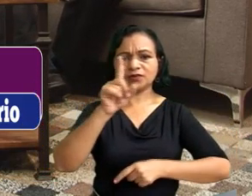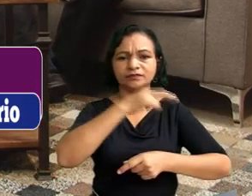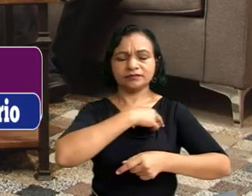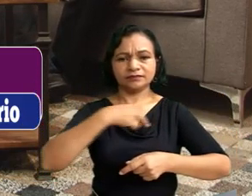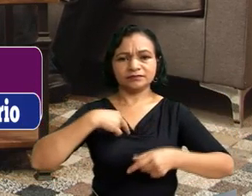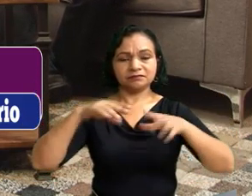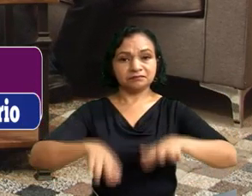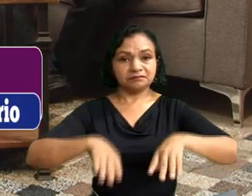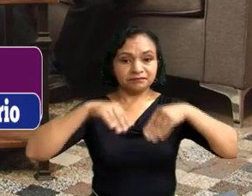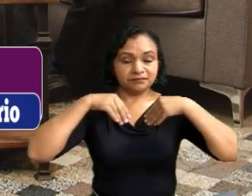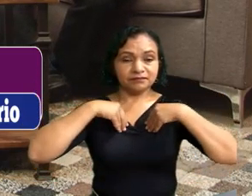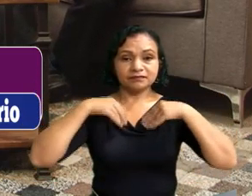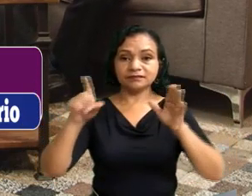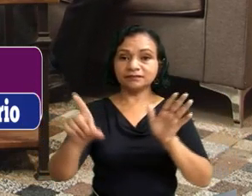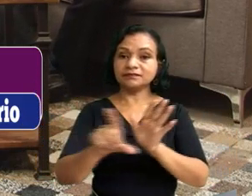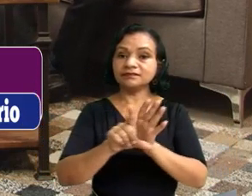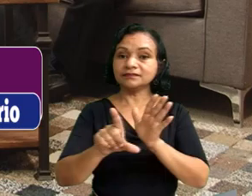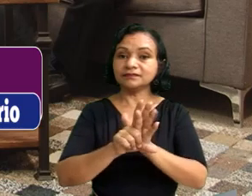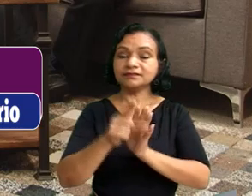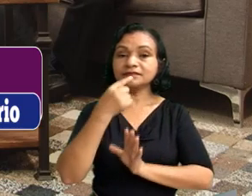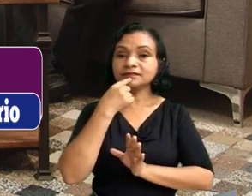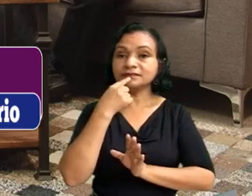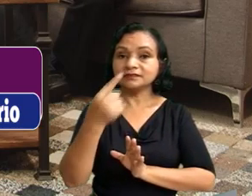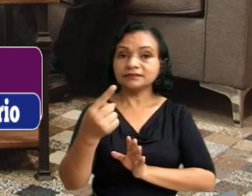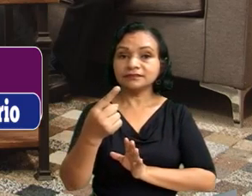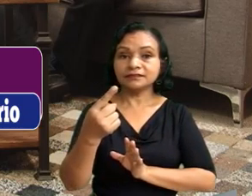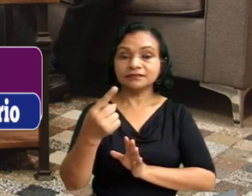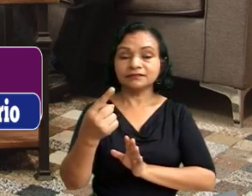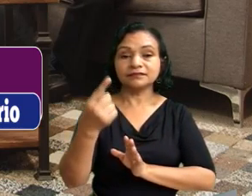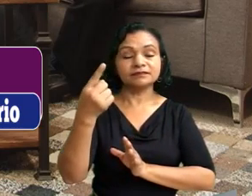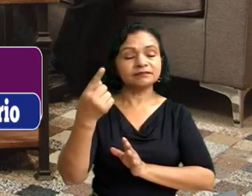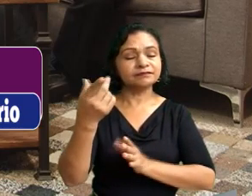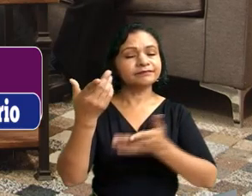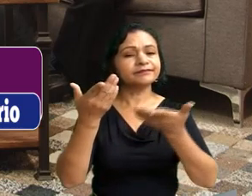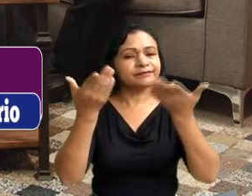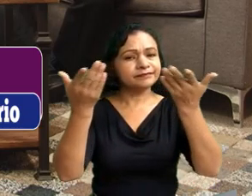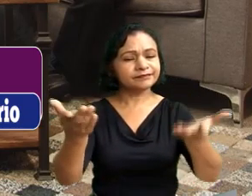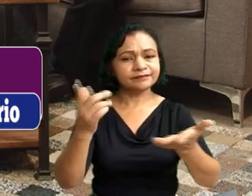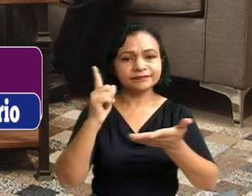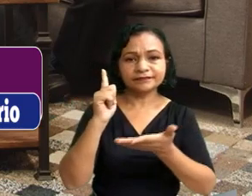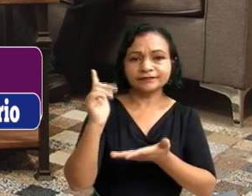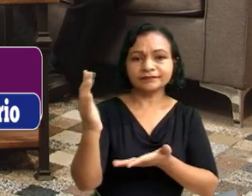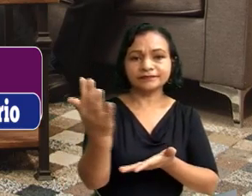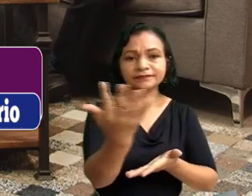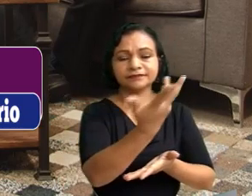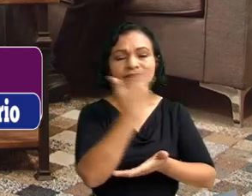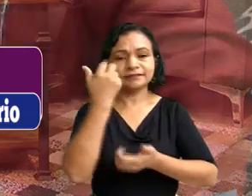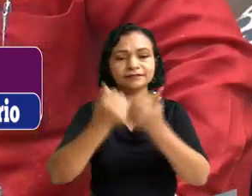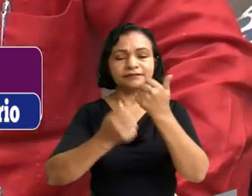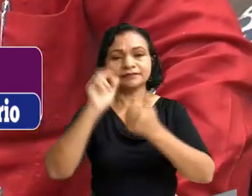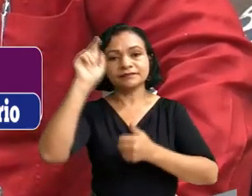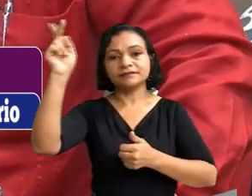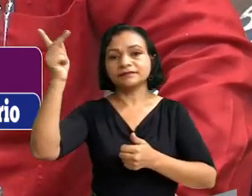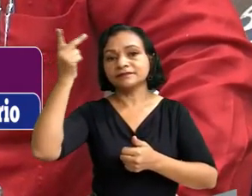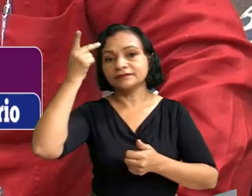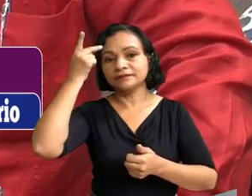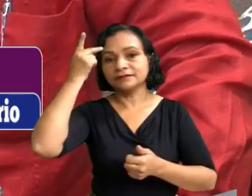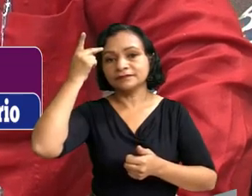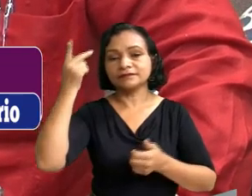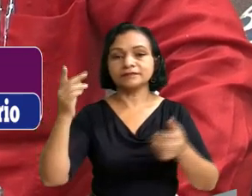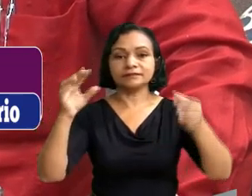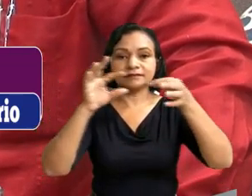y la ley de amnistía ni a violeta decía esta ley otorga amplia introducción a la amnistía todos los delitos políticos y comunes conexos